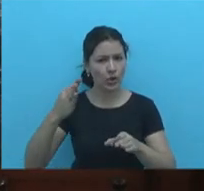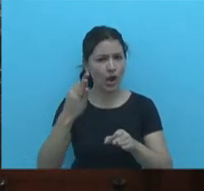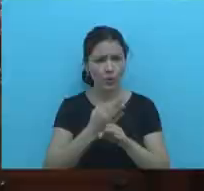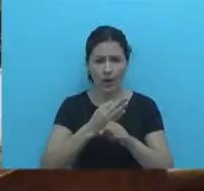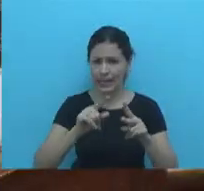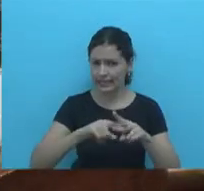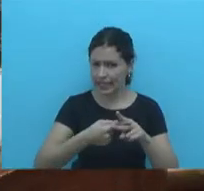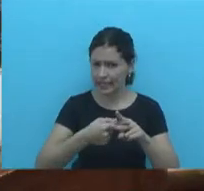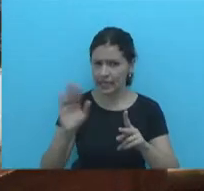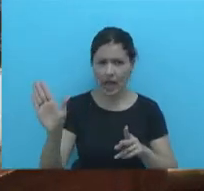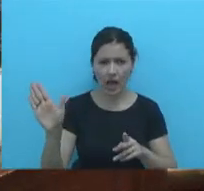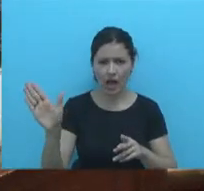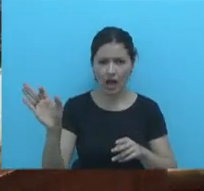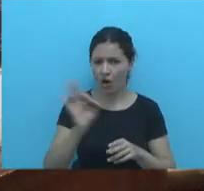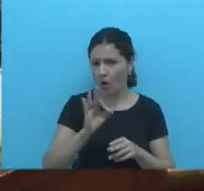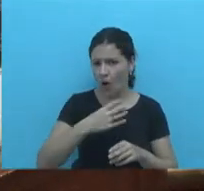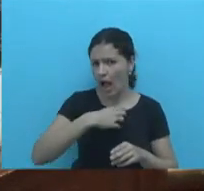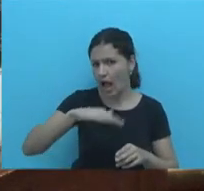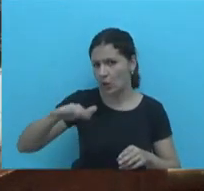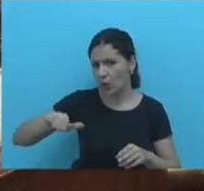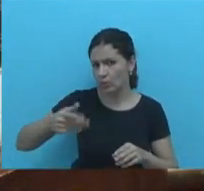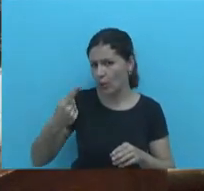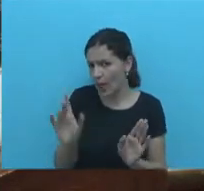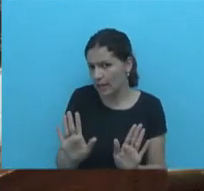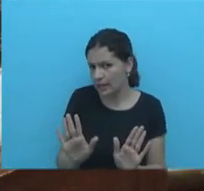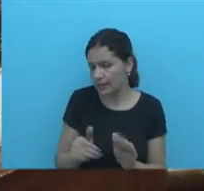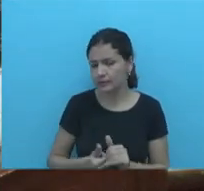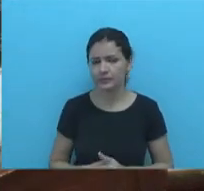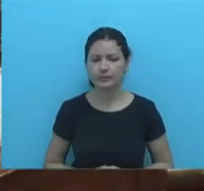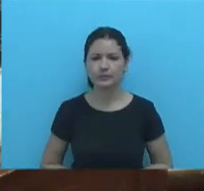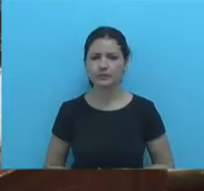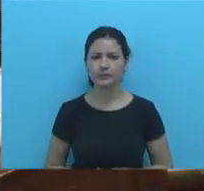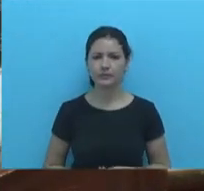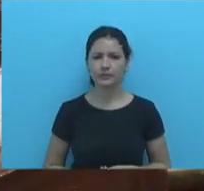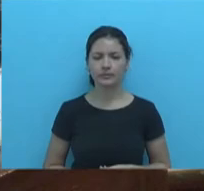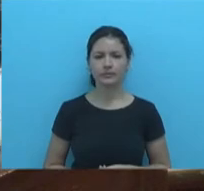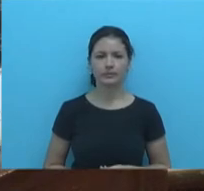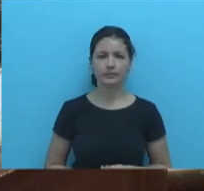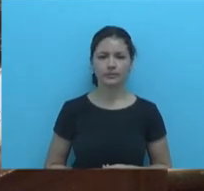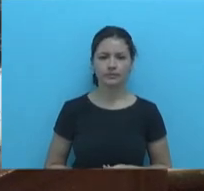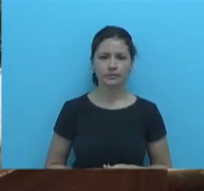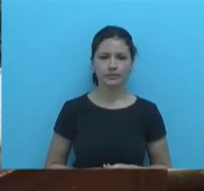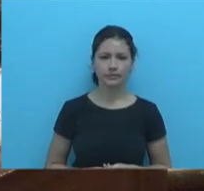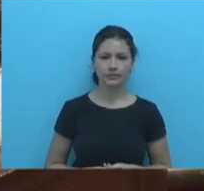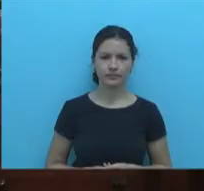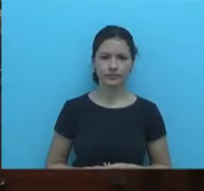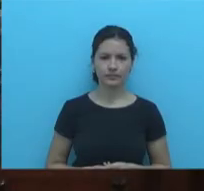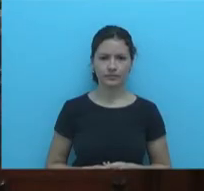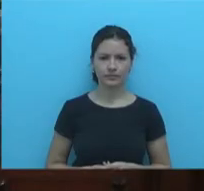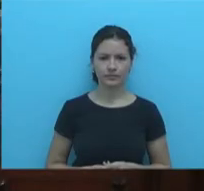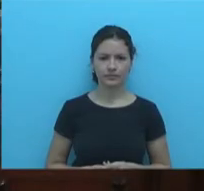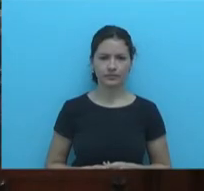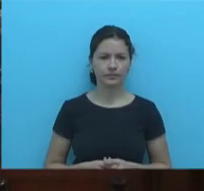de cualquier escuela puede ir? Tiene la palabra el diputado. Quiera participar del taller, sería es